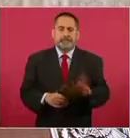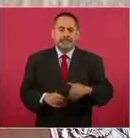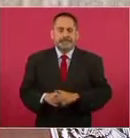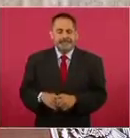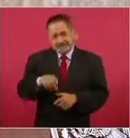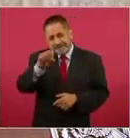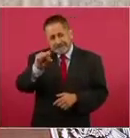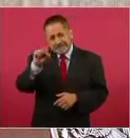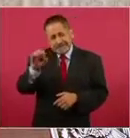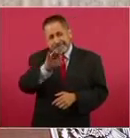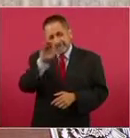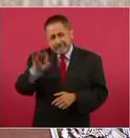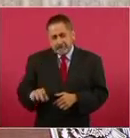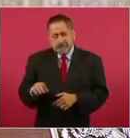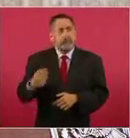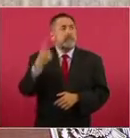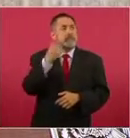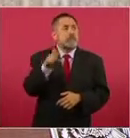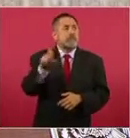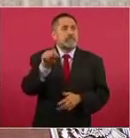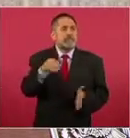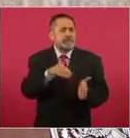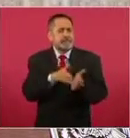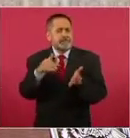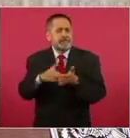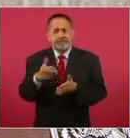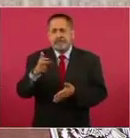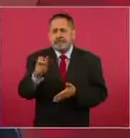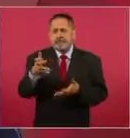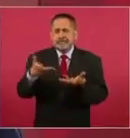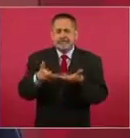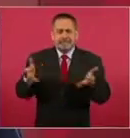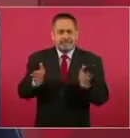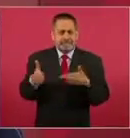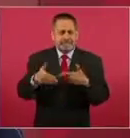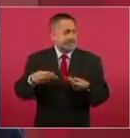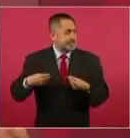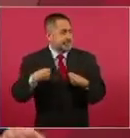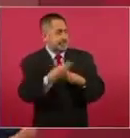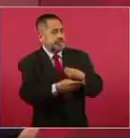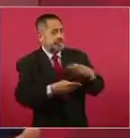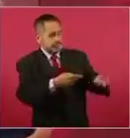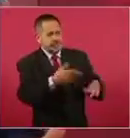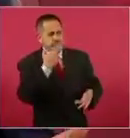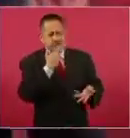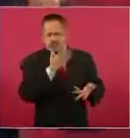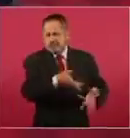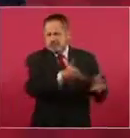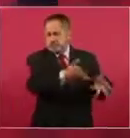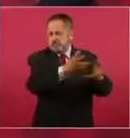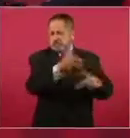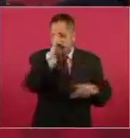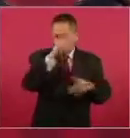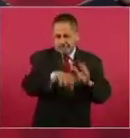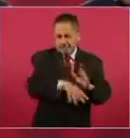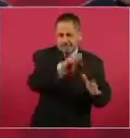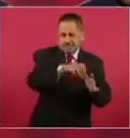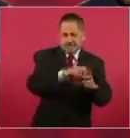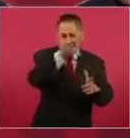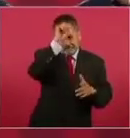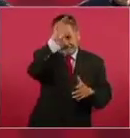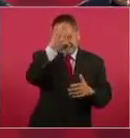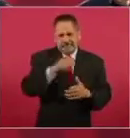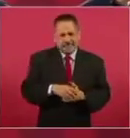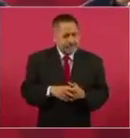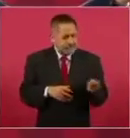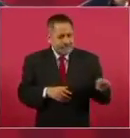60% 120 millones de hectáreas para la explotación minera cuando se van a terminar